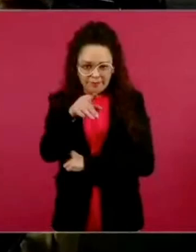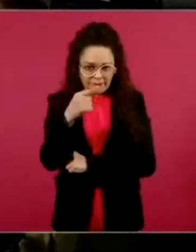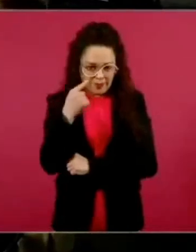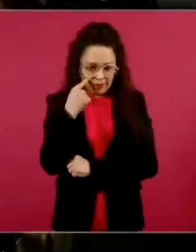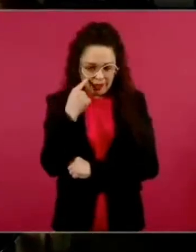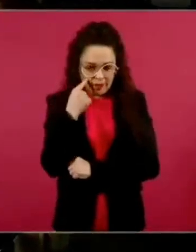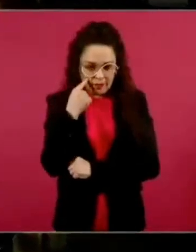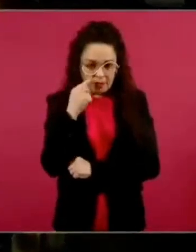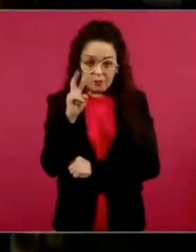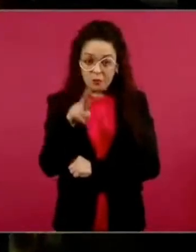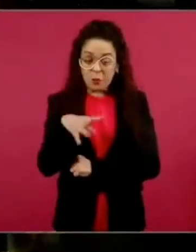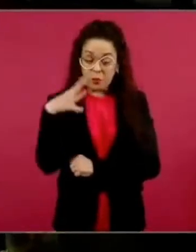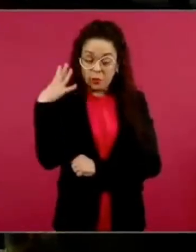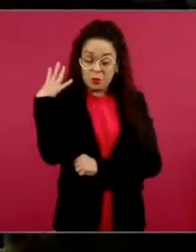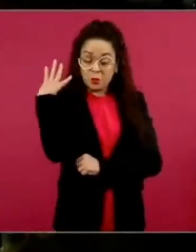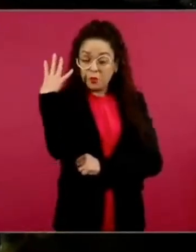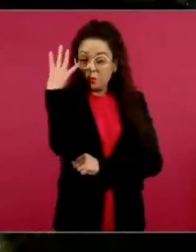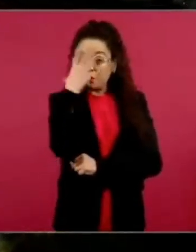belleza